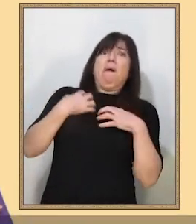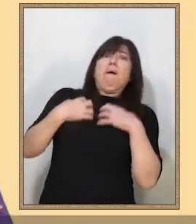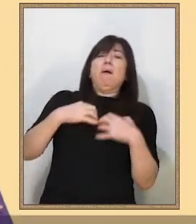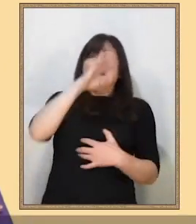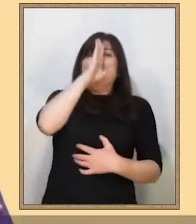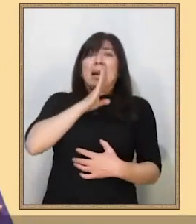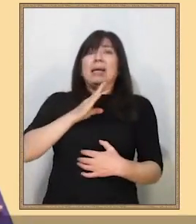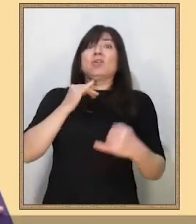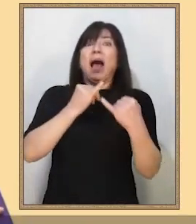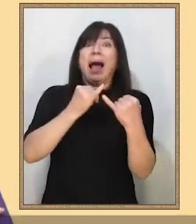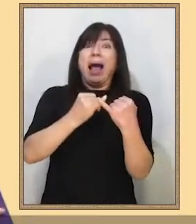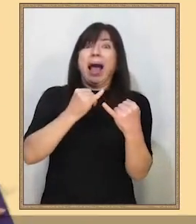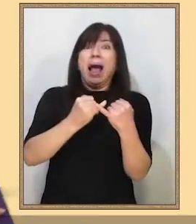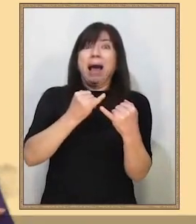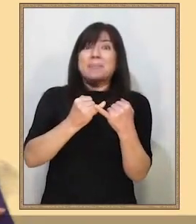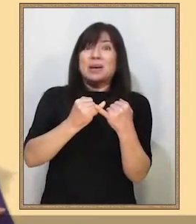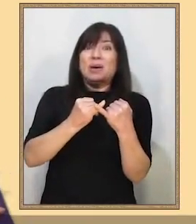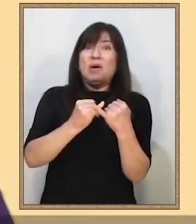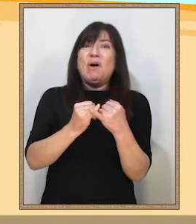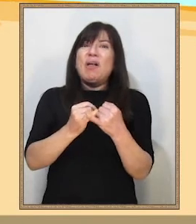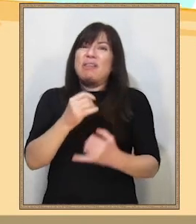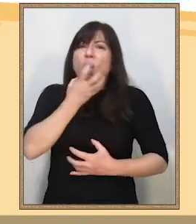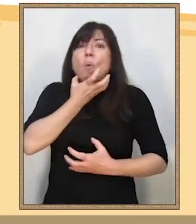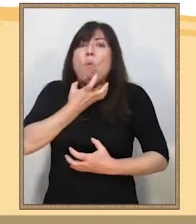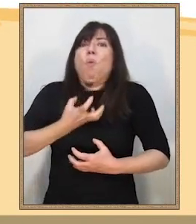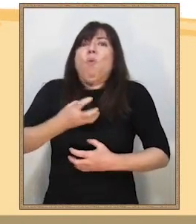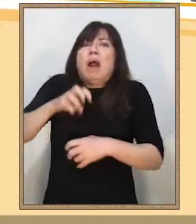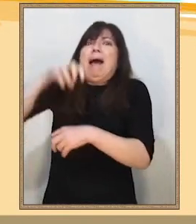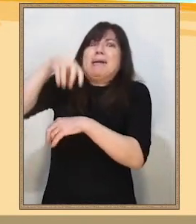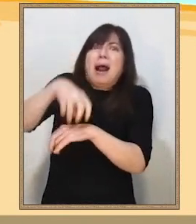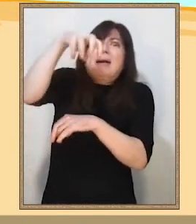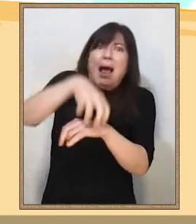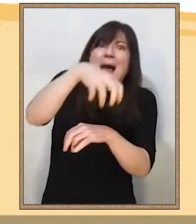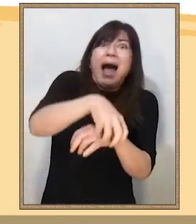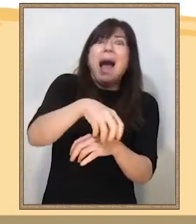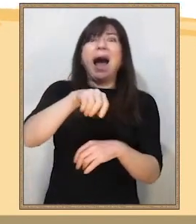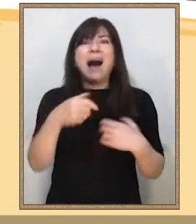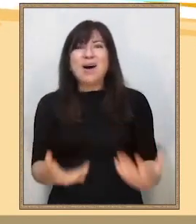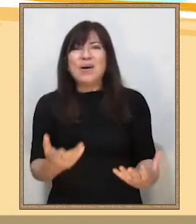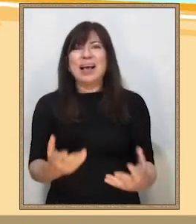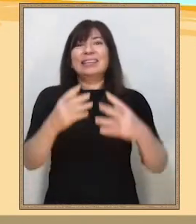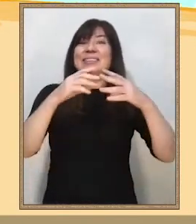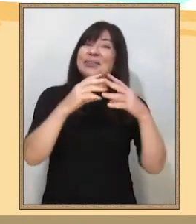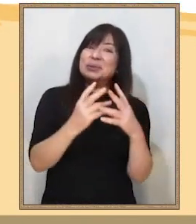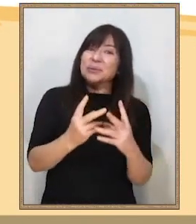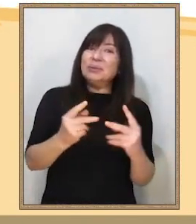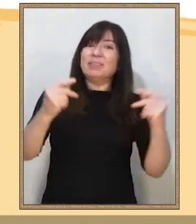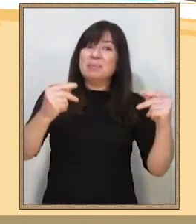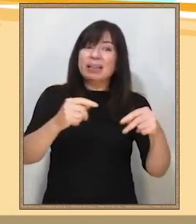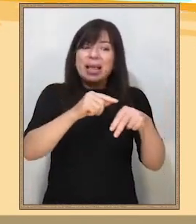es amigo de una rana. Y ahora suavemente estiro